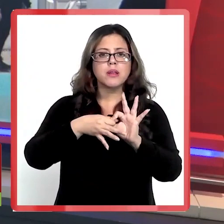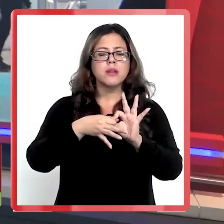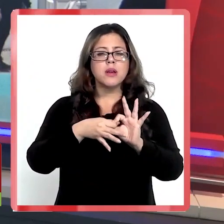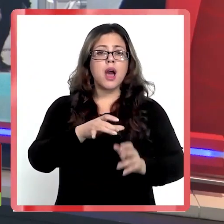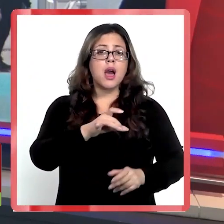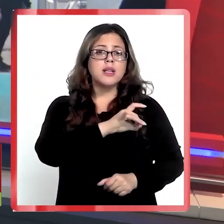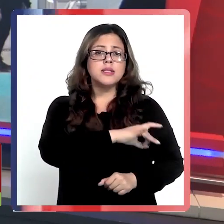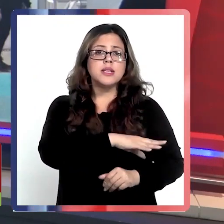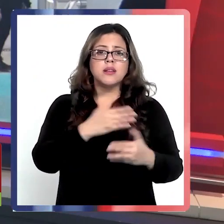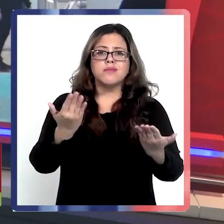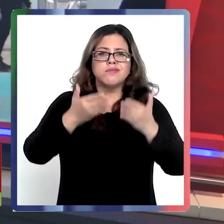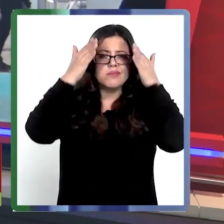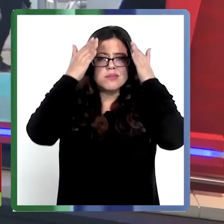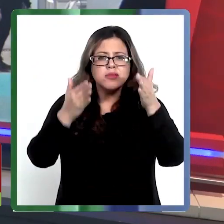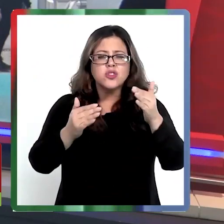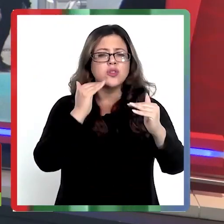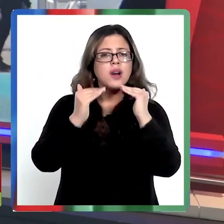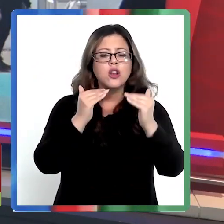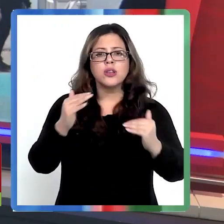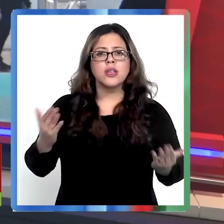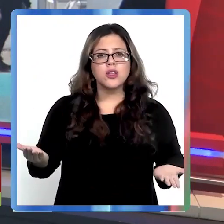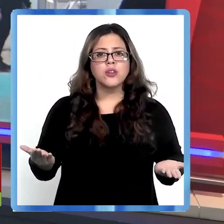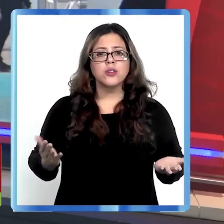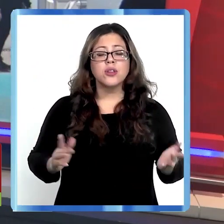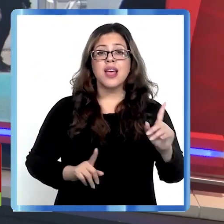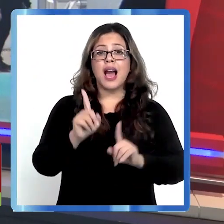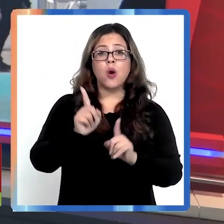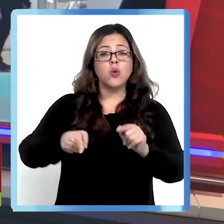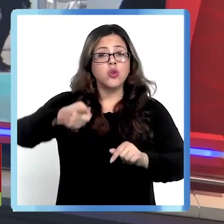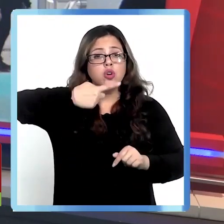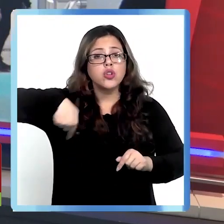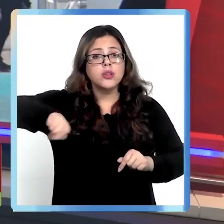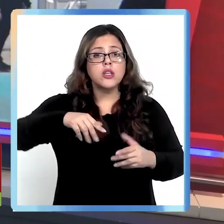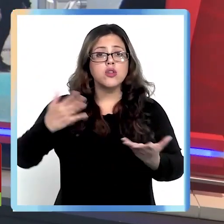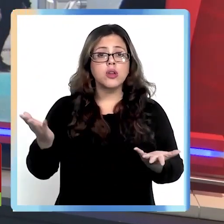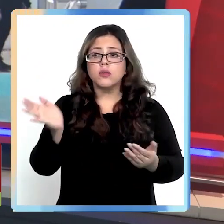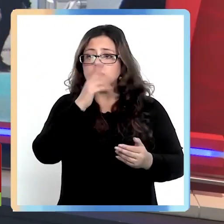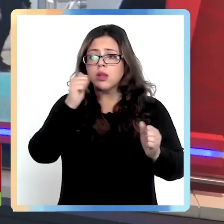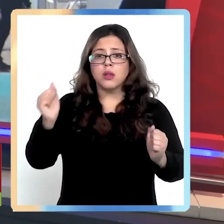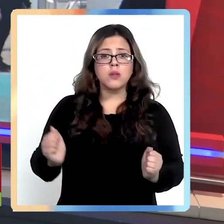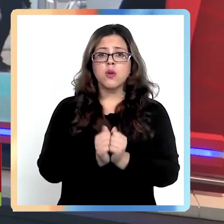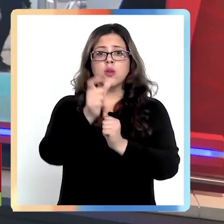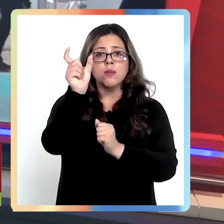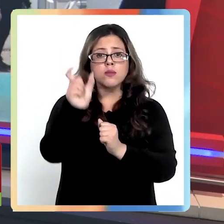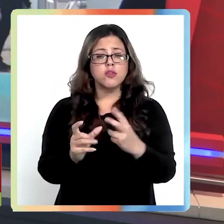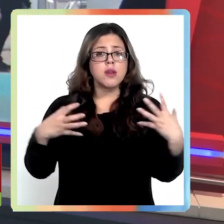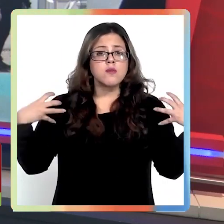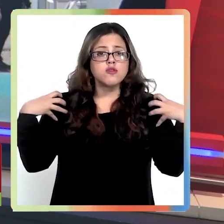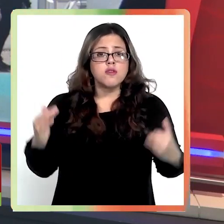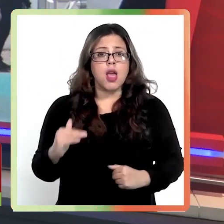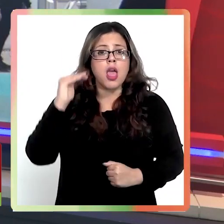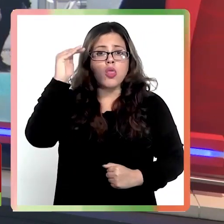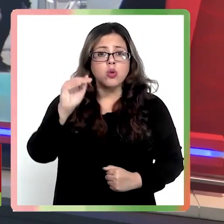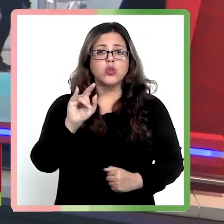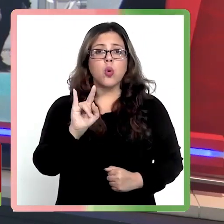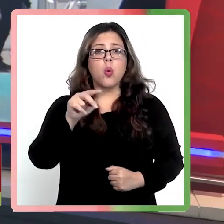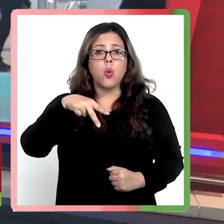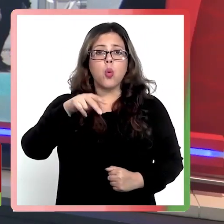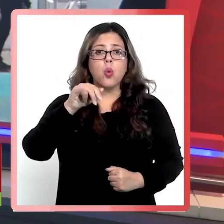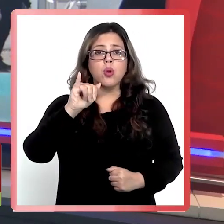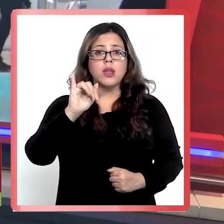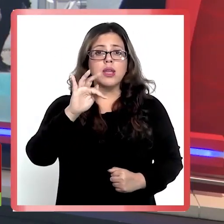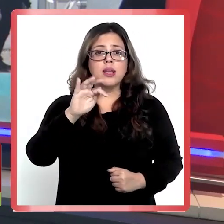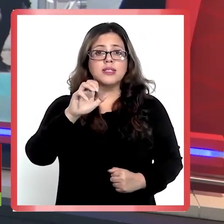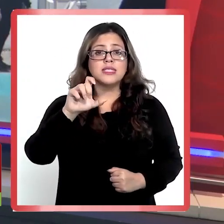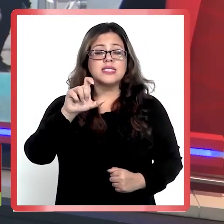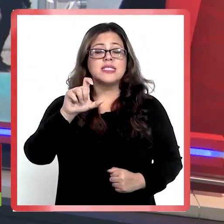a nuestro país. ¿Cómo brindarles atención a los más pequeños? Algunos de ellos ni siquiera están acompañados de un adulto responsable. UNICEF